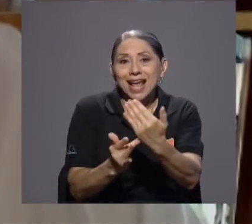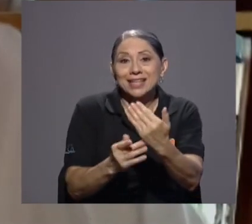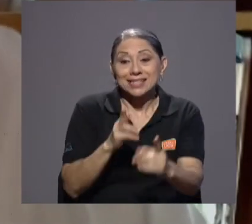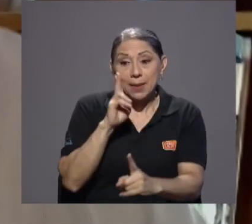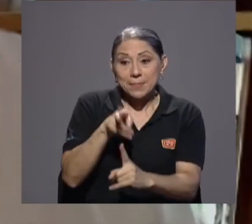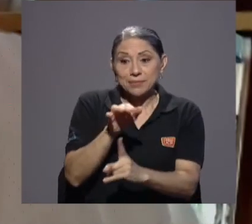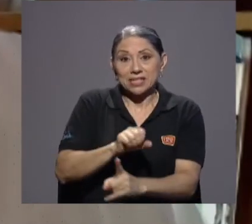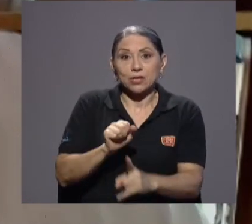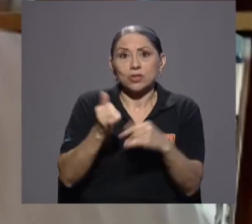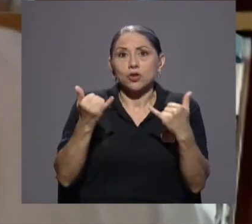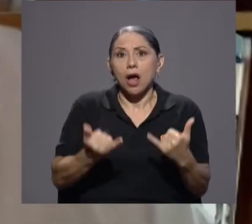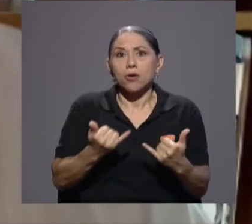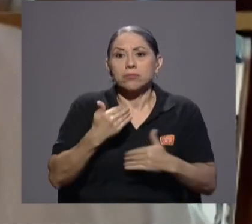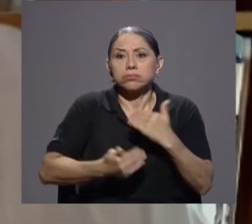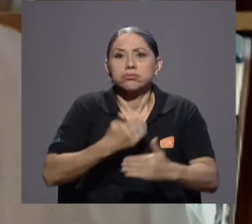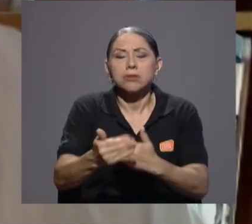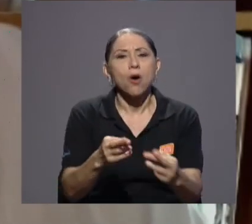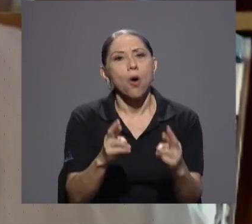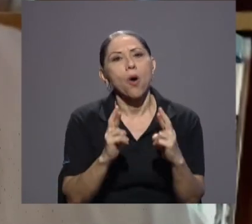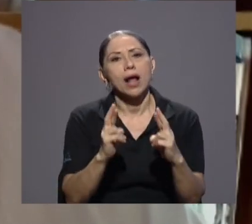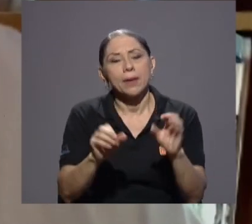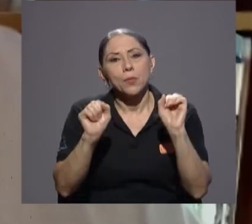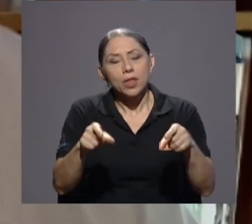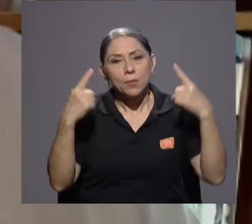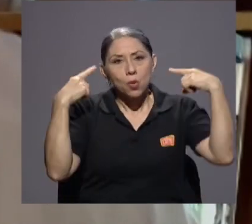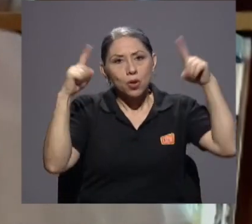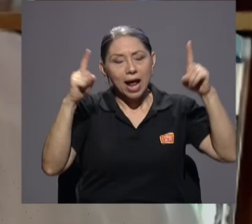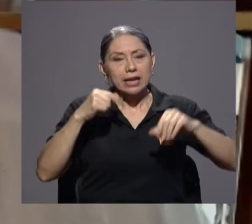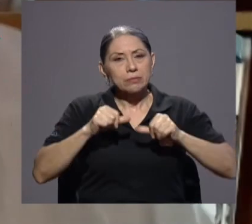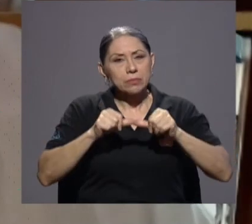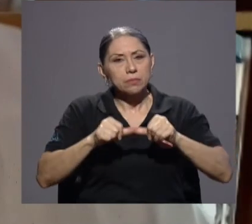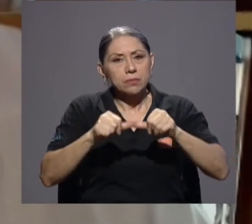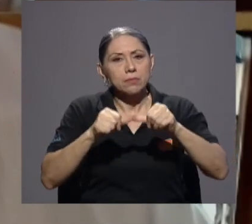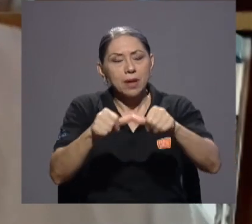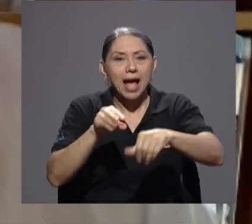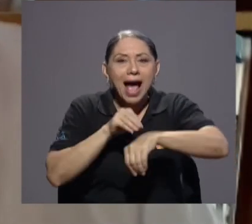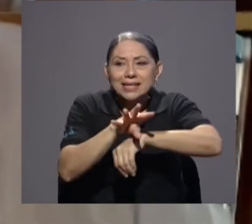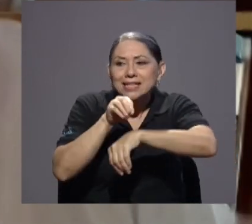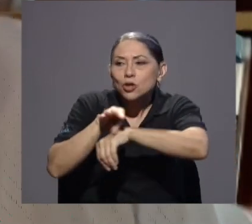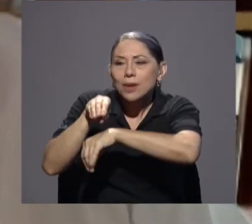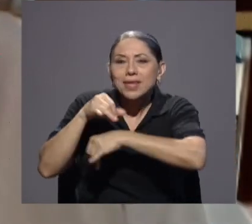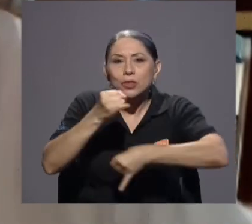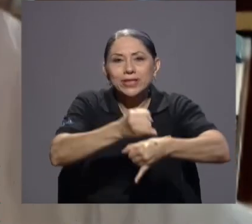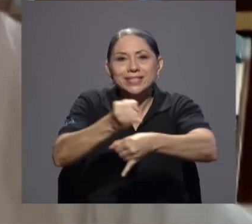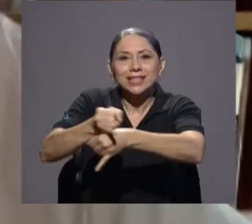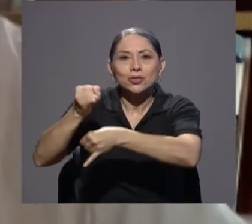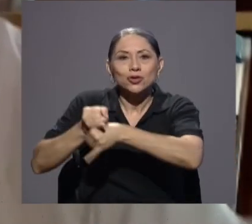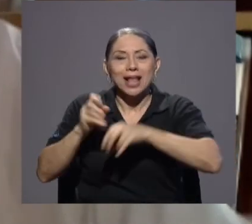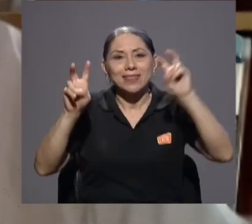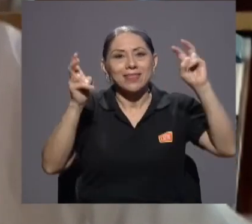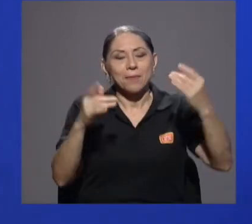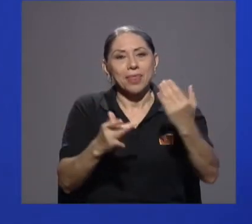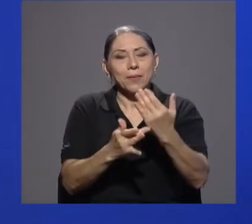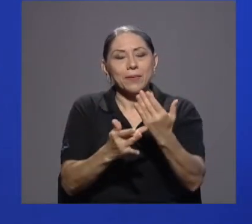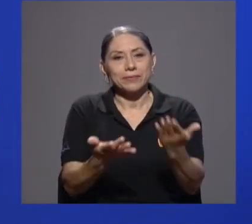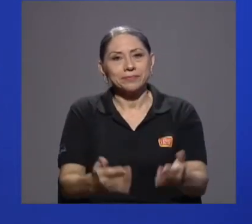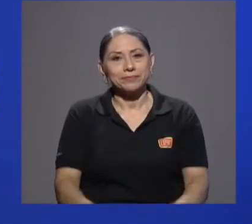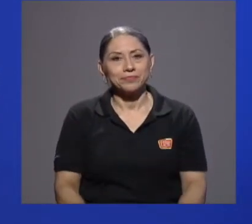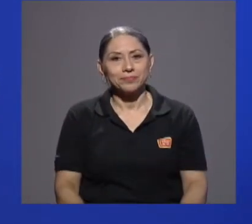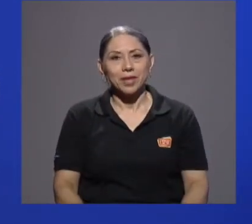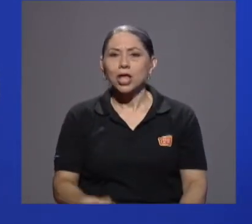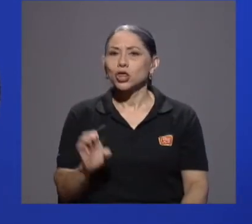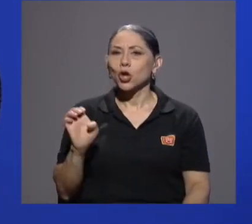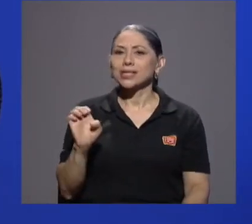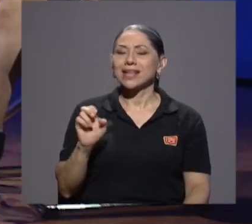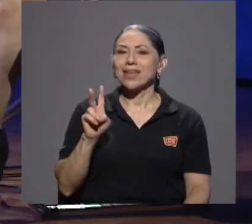nos ha llevado a cabo, ojalá lo pudiéramos llevar también adelante al funcionamiento institucional en todo lo que es materia de trámite. Don Esteban, 2